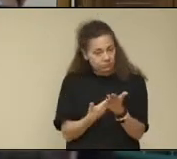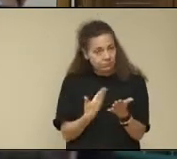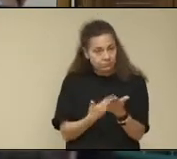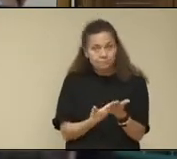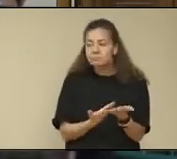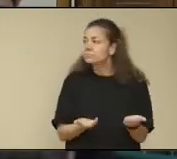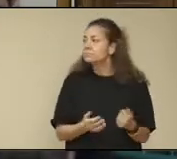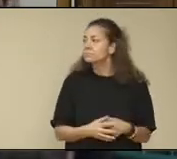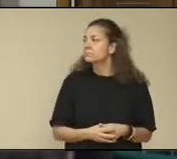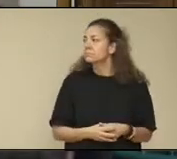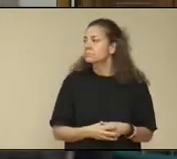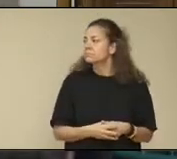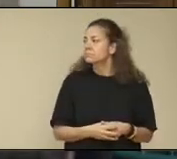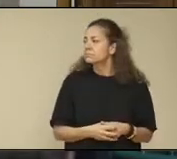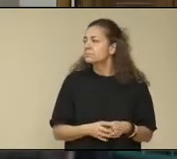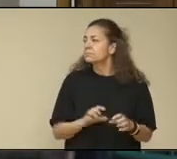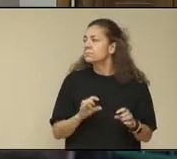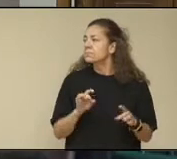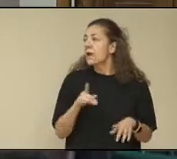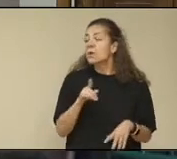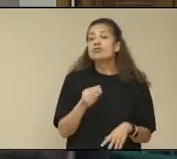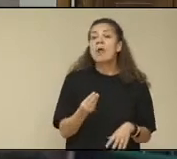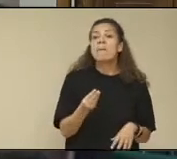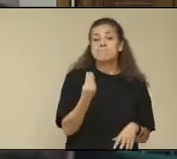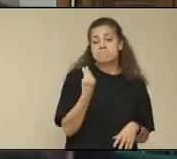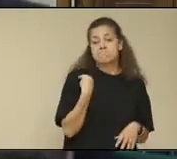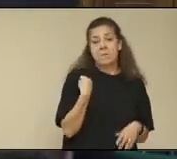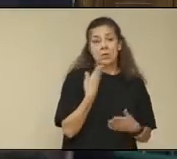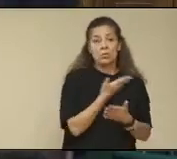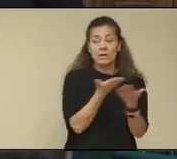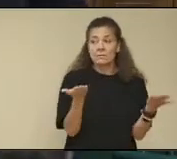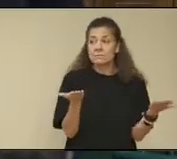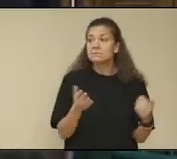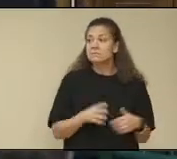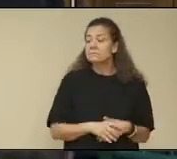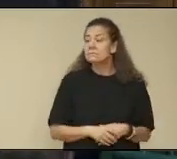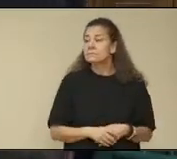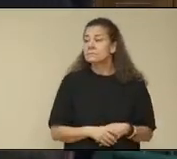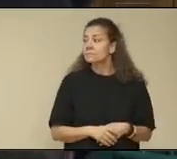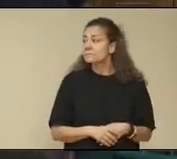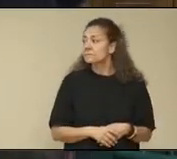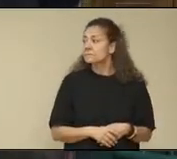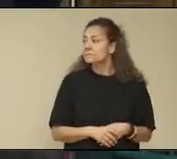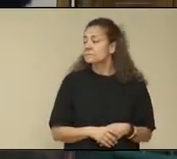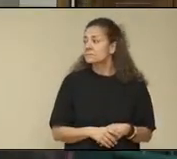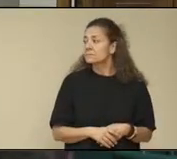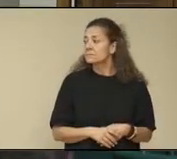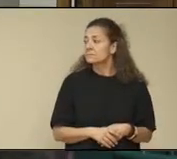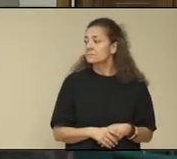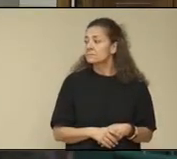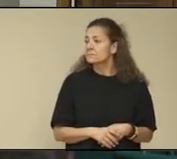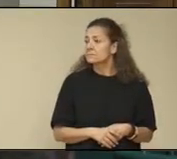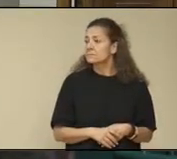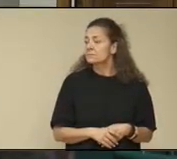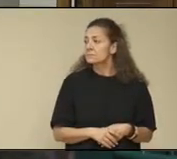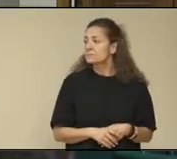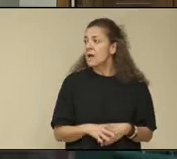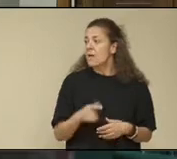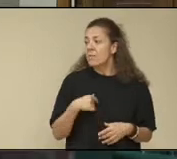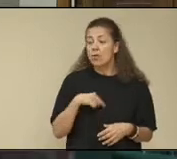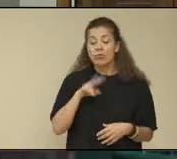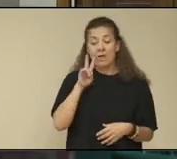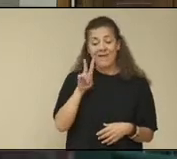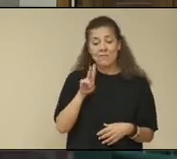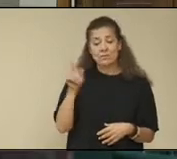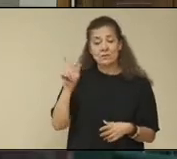es, igual es una de las preguntas del público, porque con COVID hemos tardado tan poco tiempo, pero lo que hemos visto es